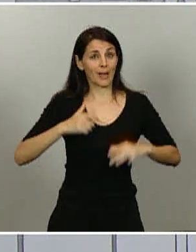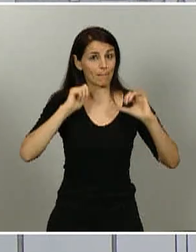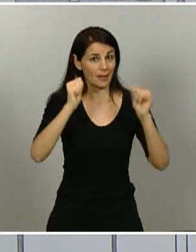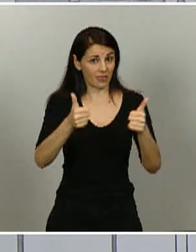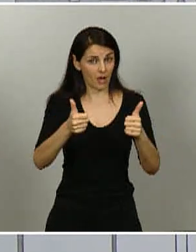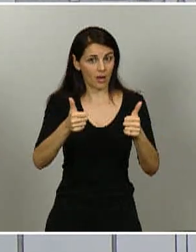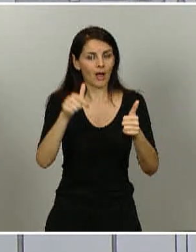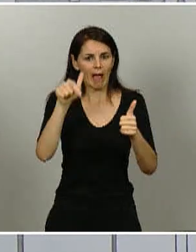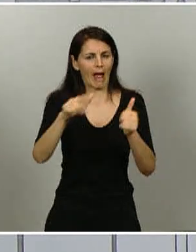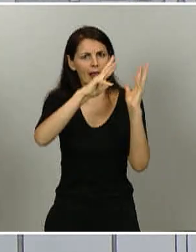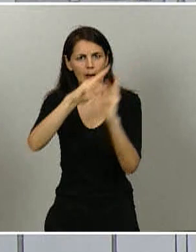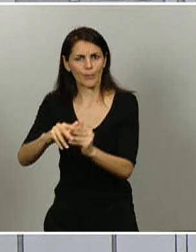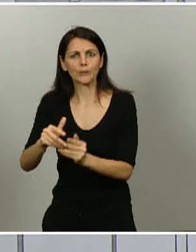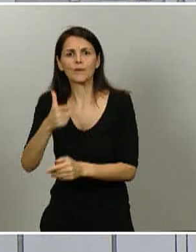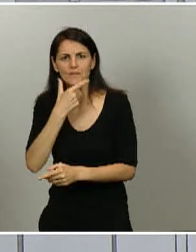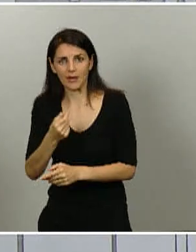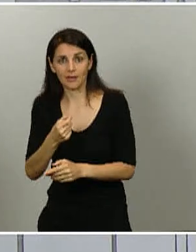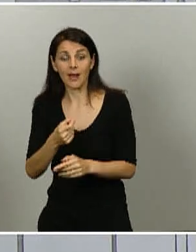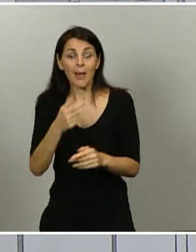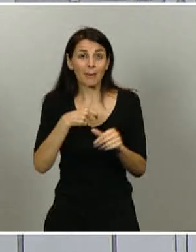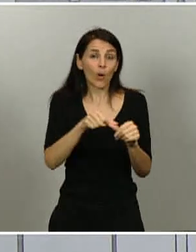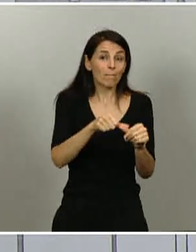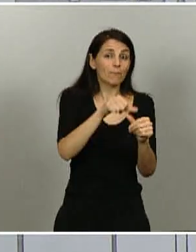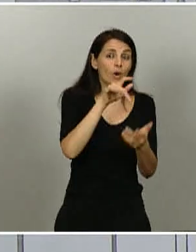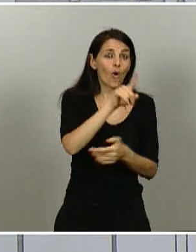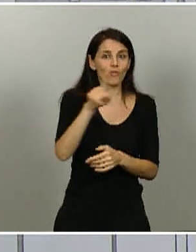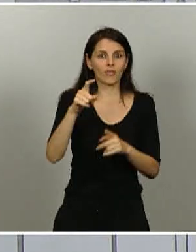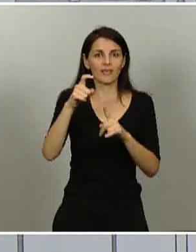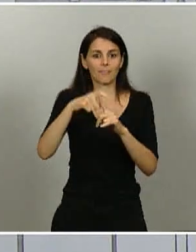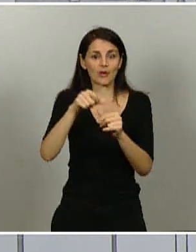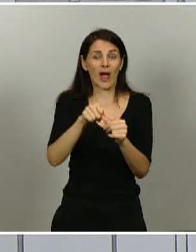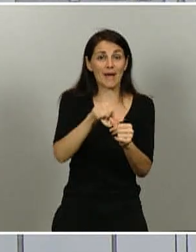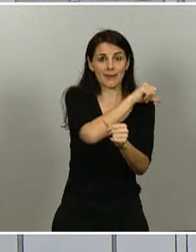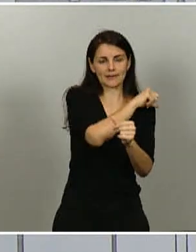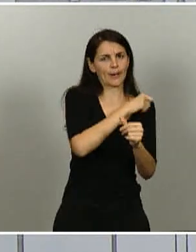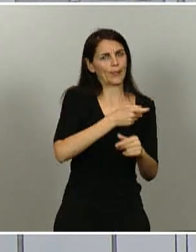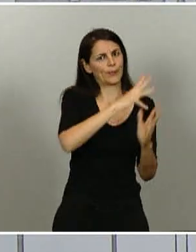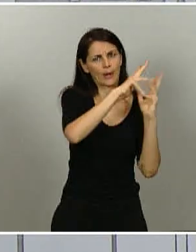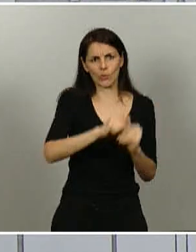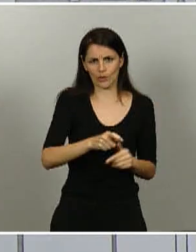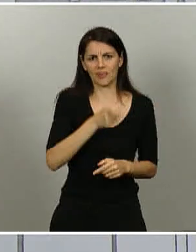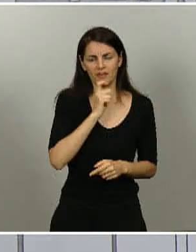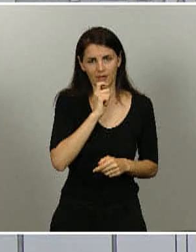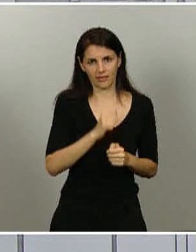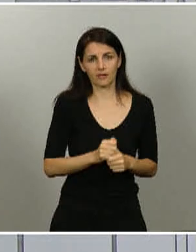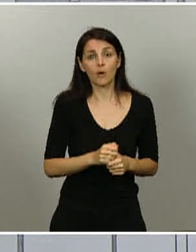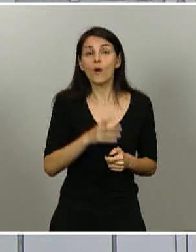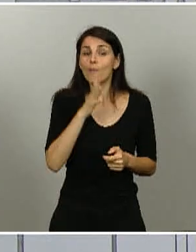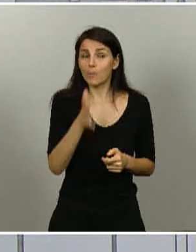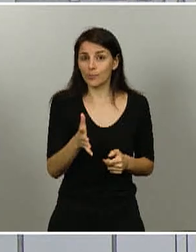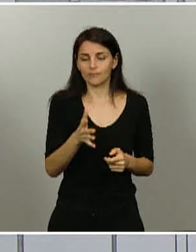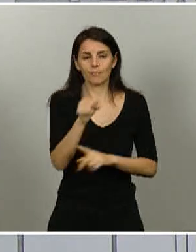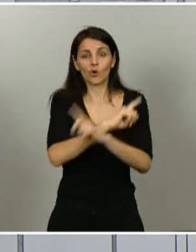fallecer después. Estos son los que nos están generando problemas porque sus fichas están tardándose un poco más de lo esperado